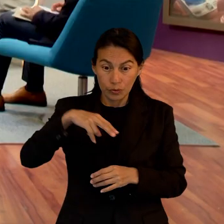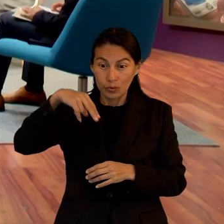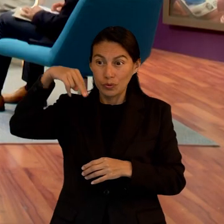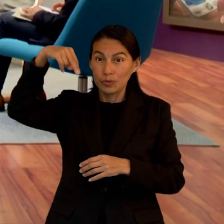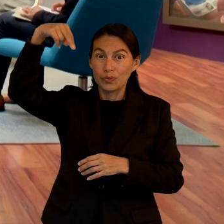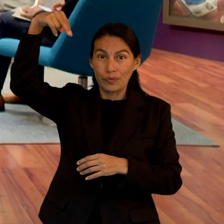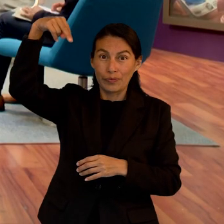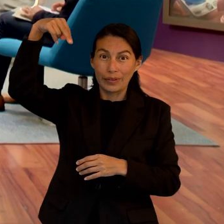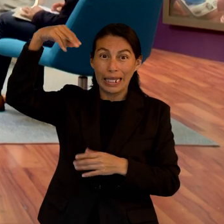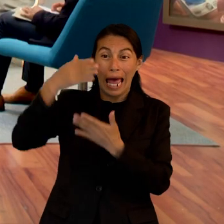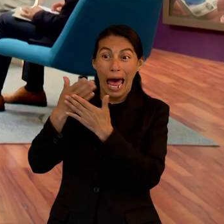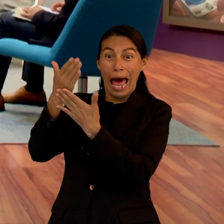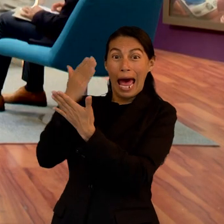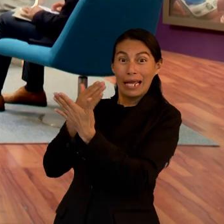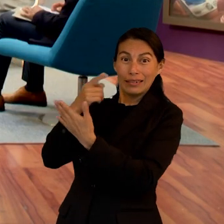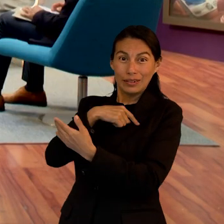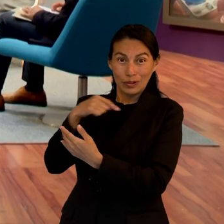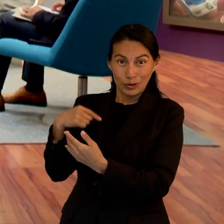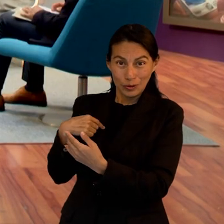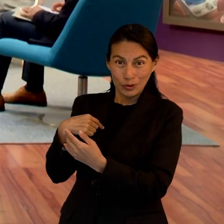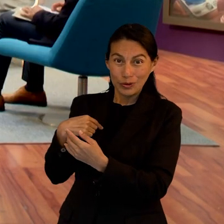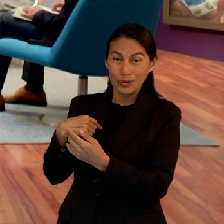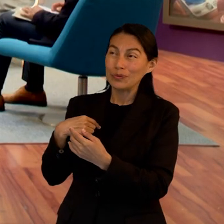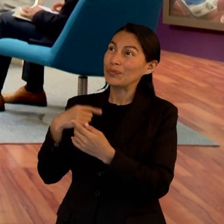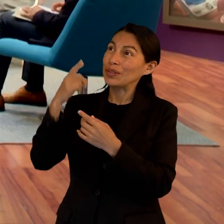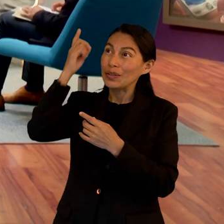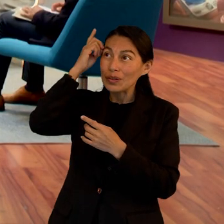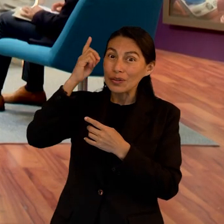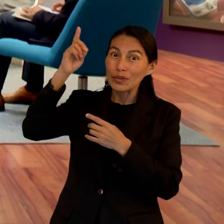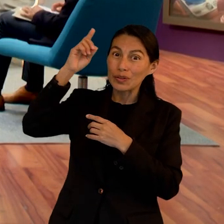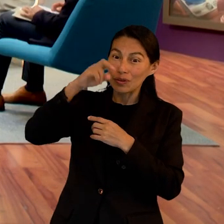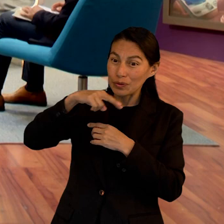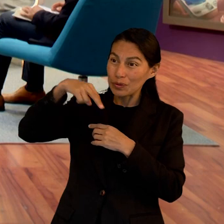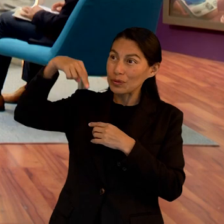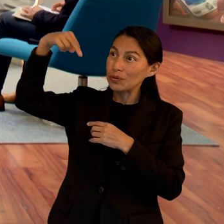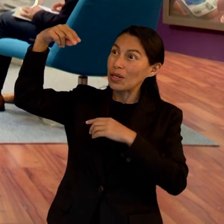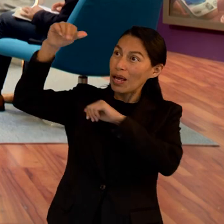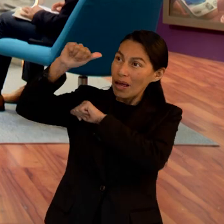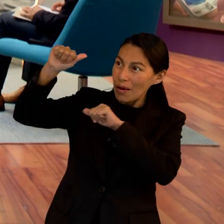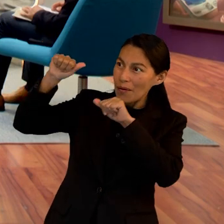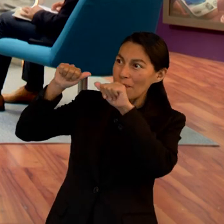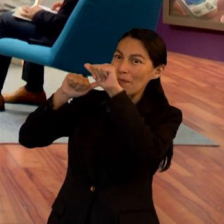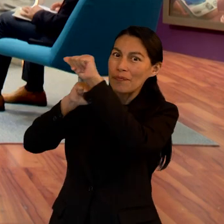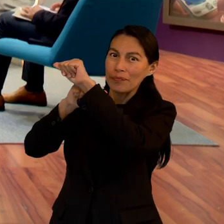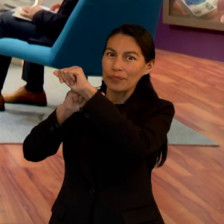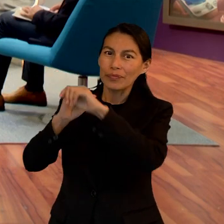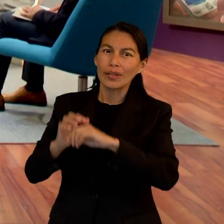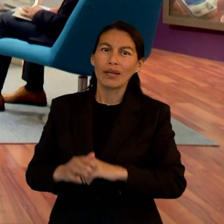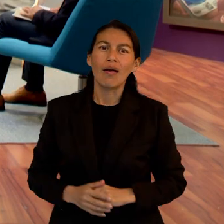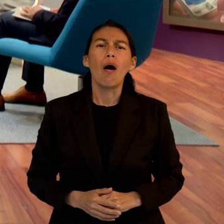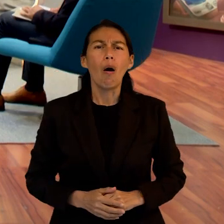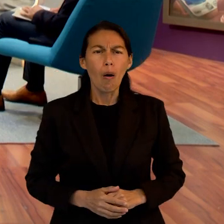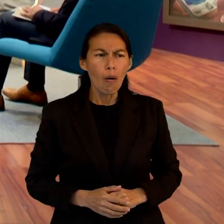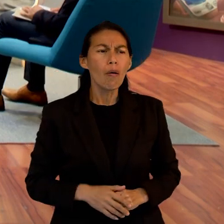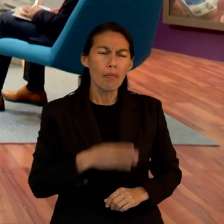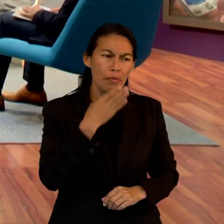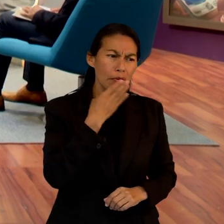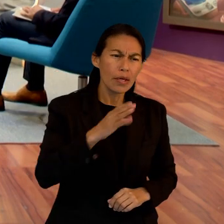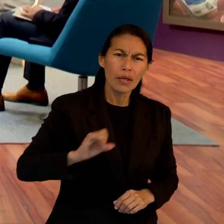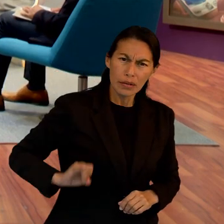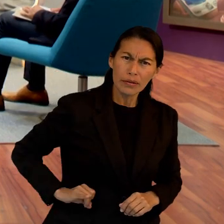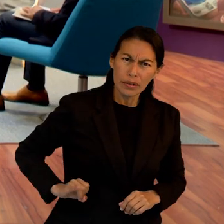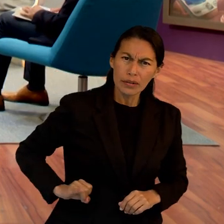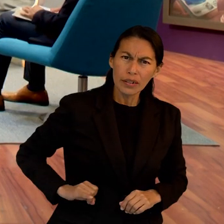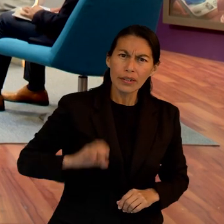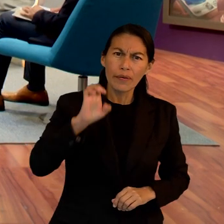nuestro precursor ante la presencia de dios muy bien hay un incidente muy interesante que nosotros vemos